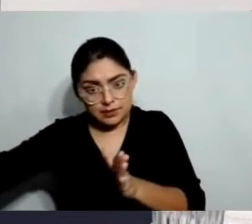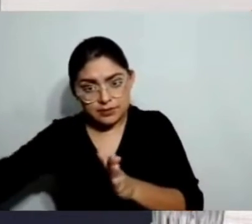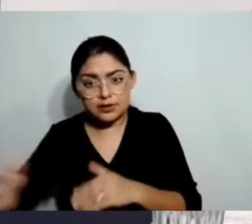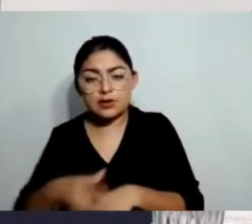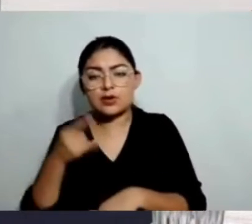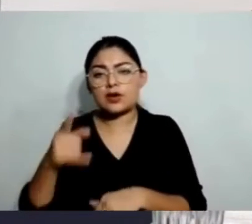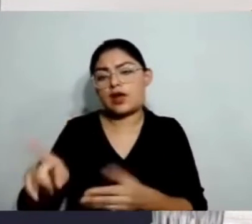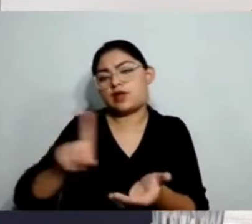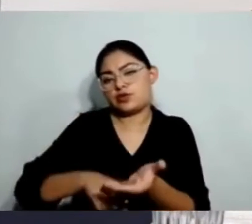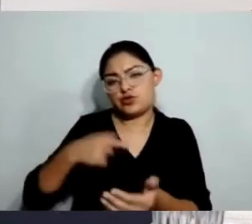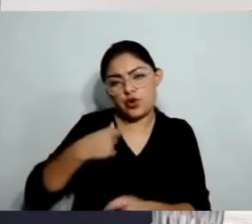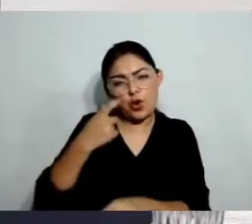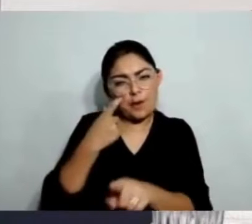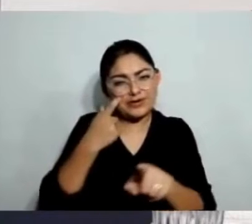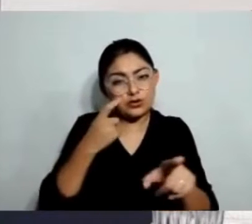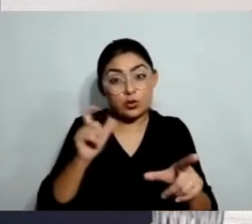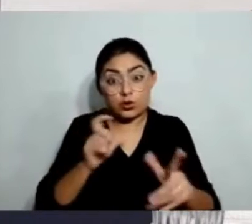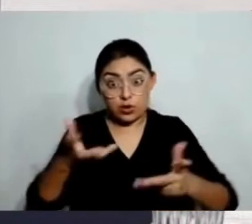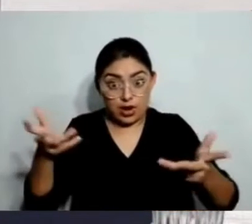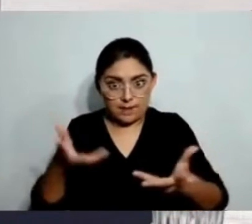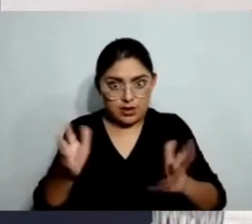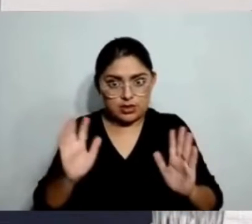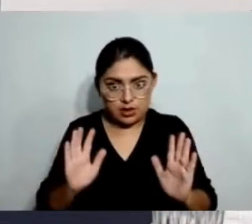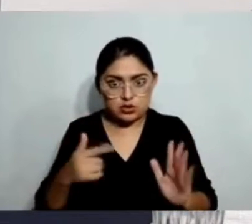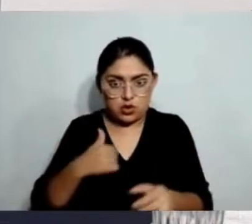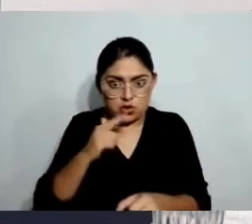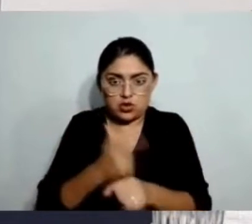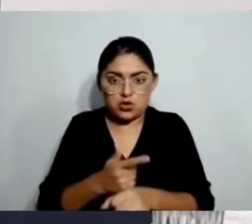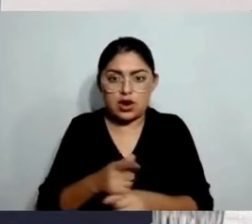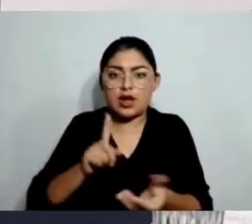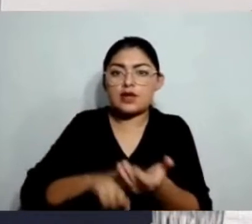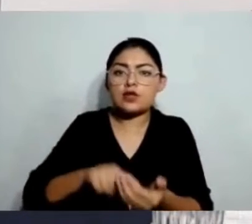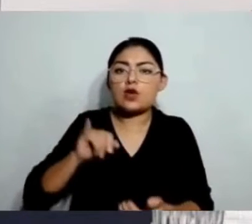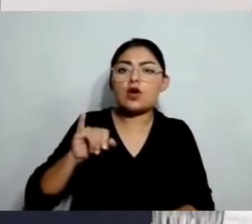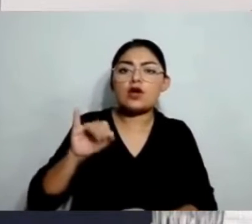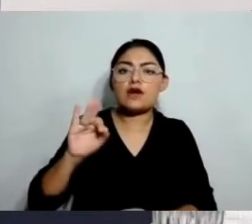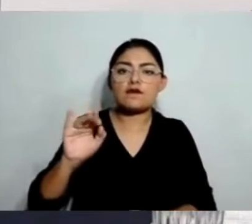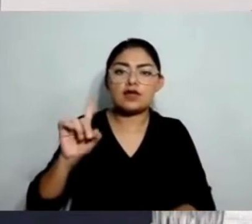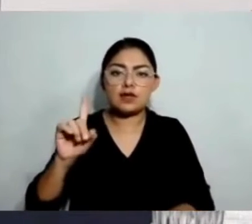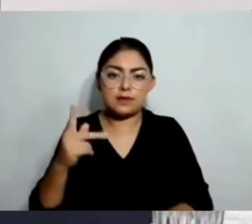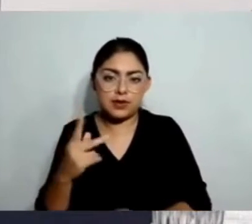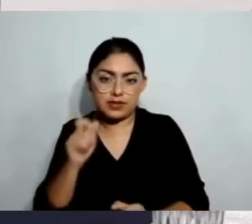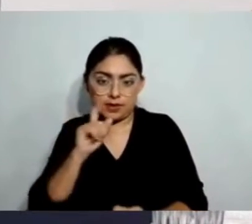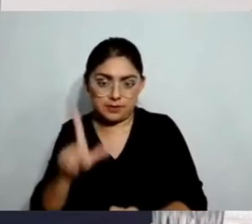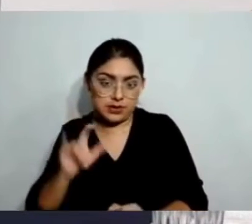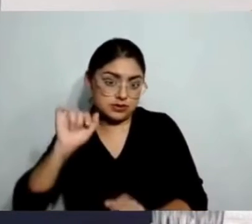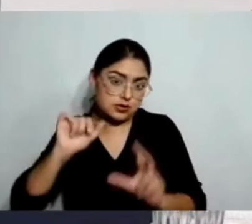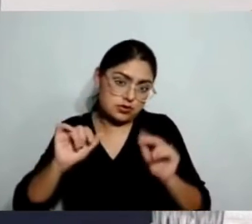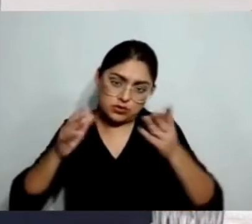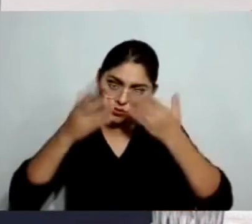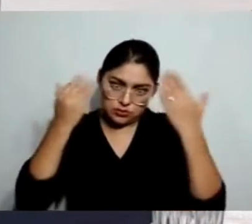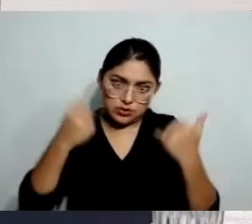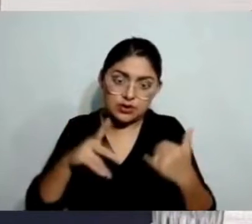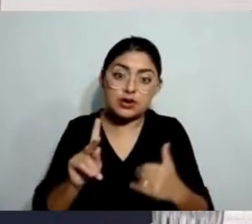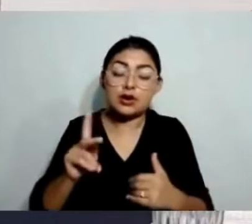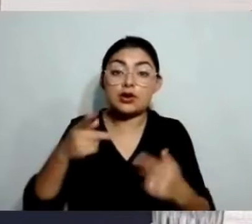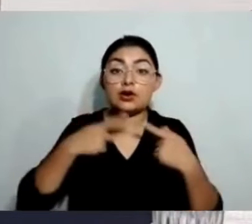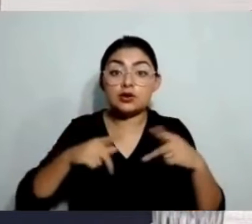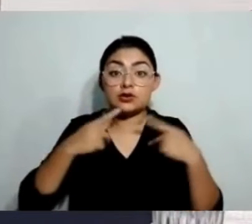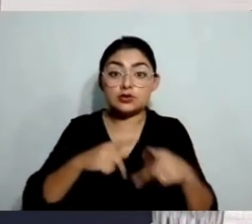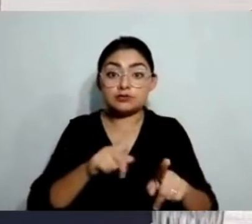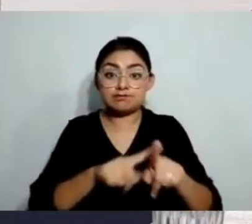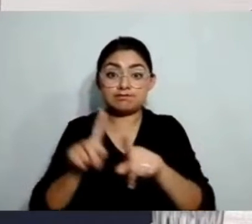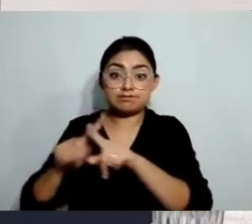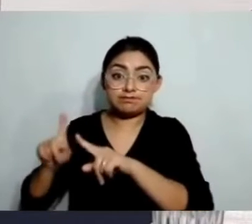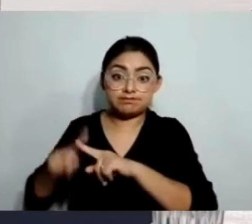yo he detectado no sé si pase en la defensoría Federal es que ante la intervención de una serie de personas diversas en una causa